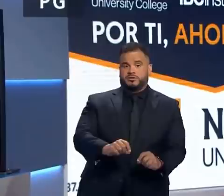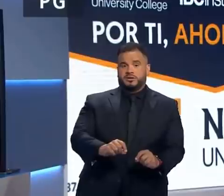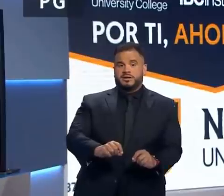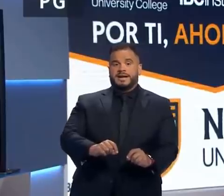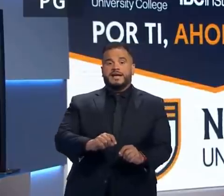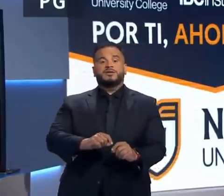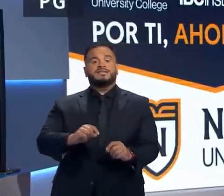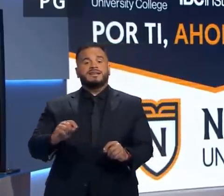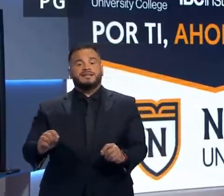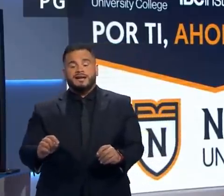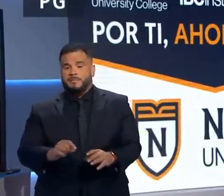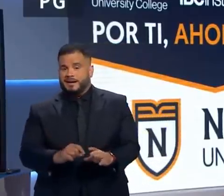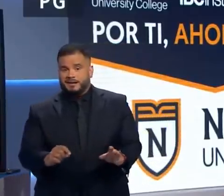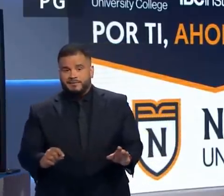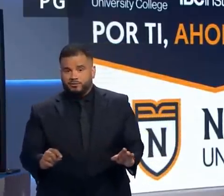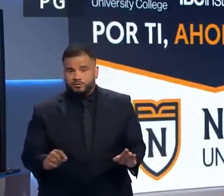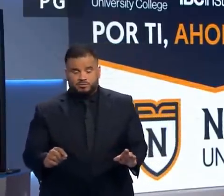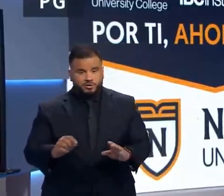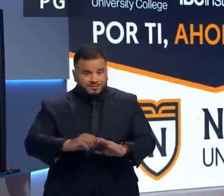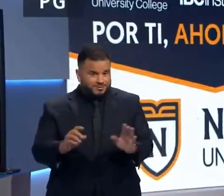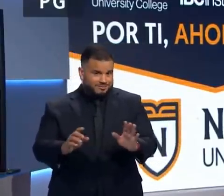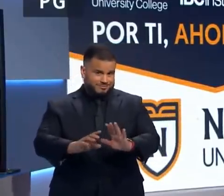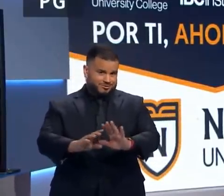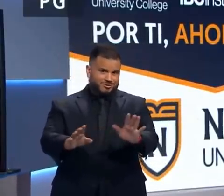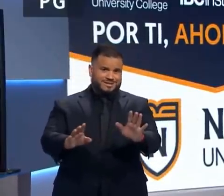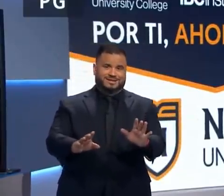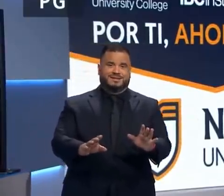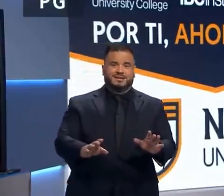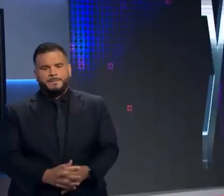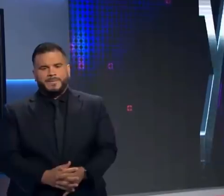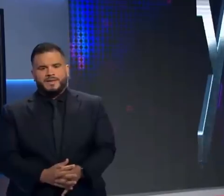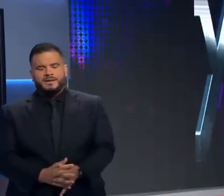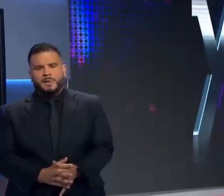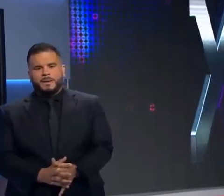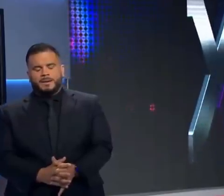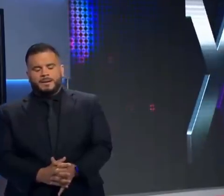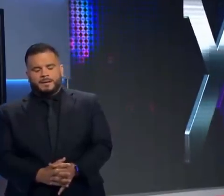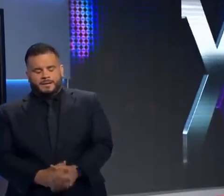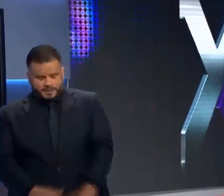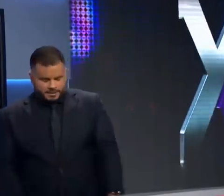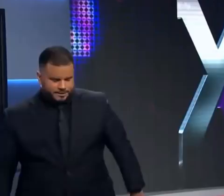más lejos? Que no te sientas a esperar el futuro. No te sientas.